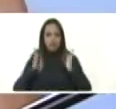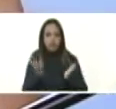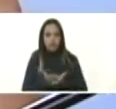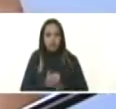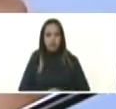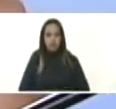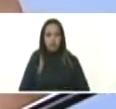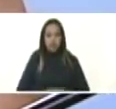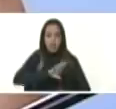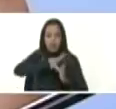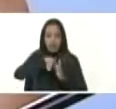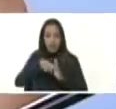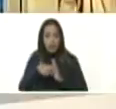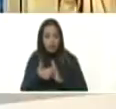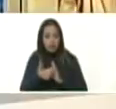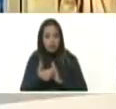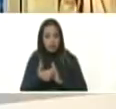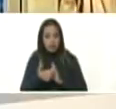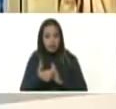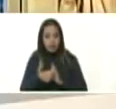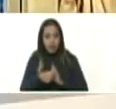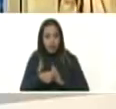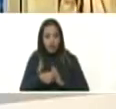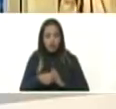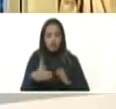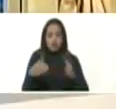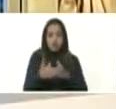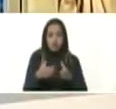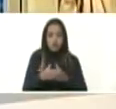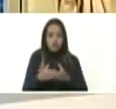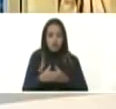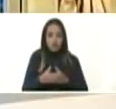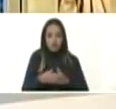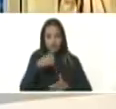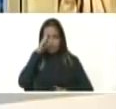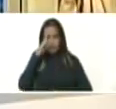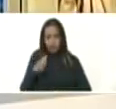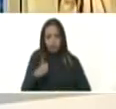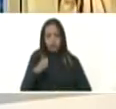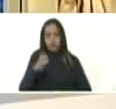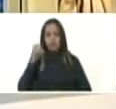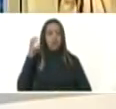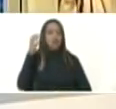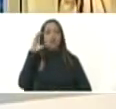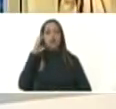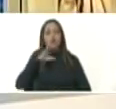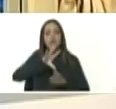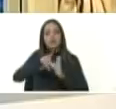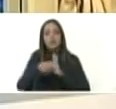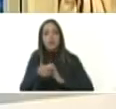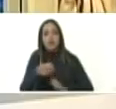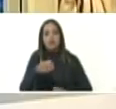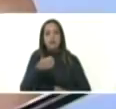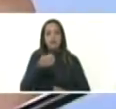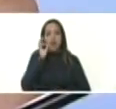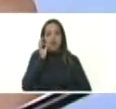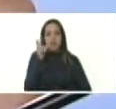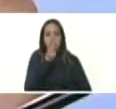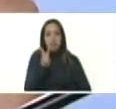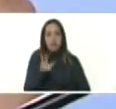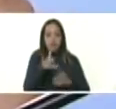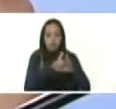estaban robando. Bandas paramilitares colombianas venían a robarse el café venezolano. Llegaban con sus armas a amenazar a